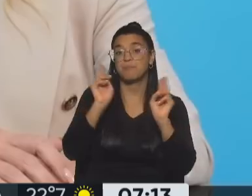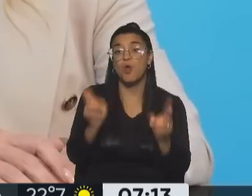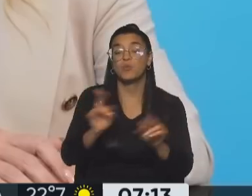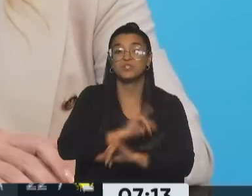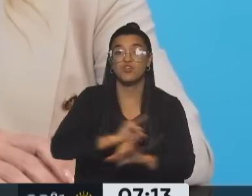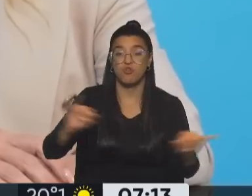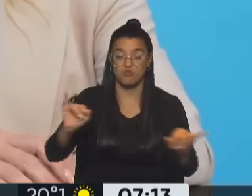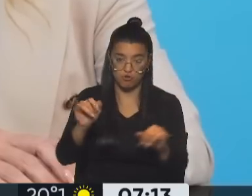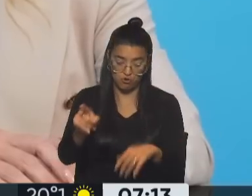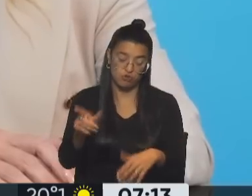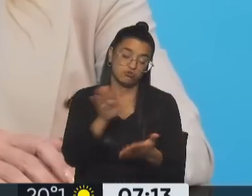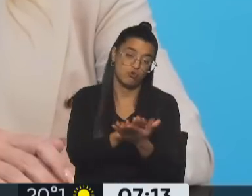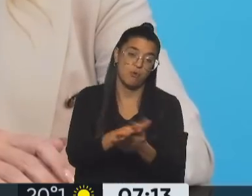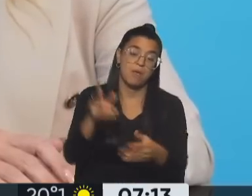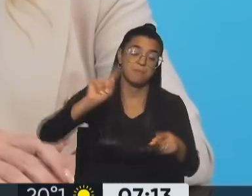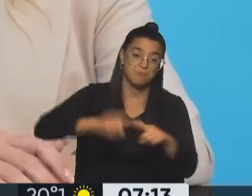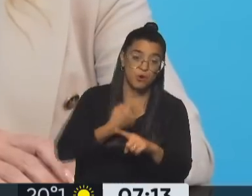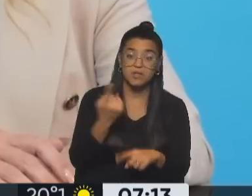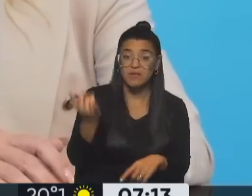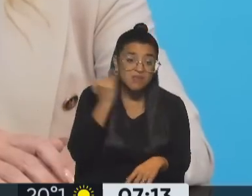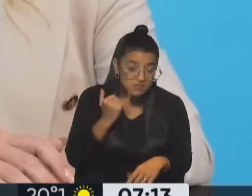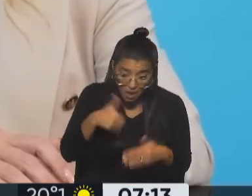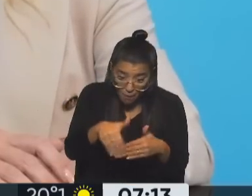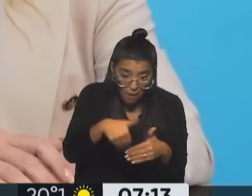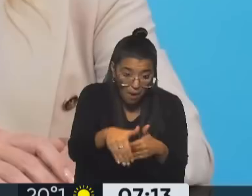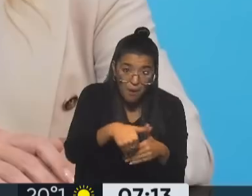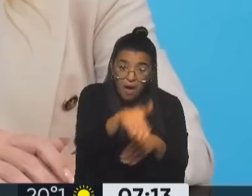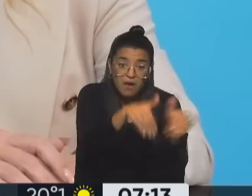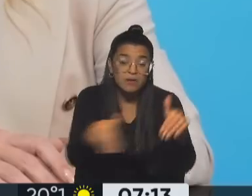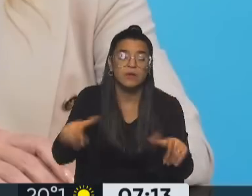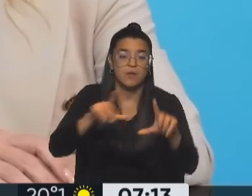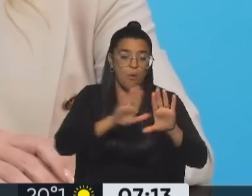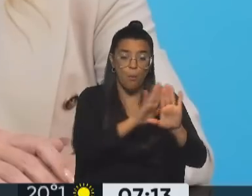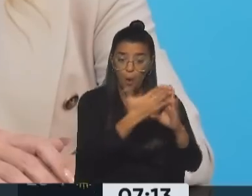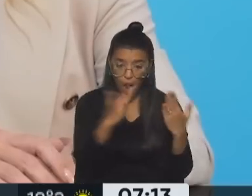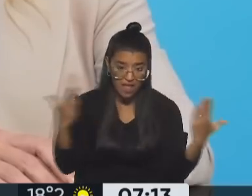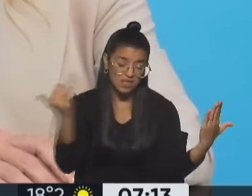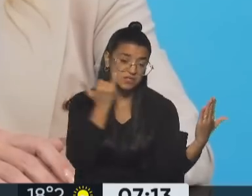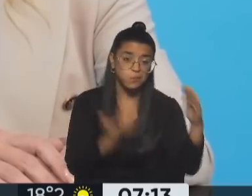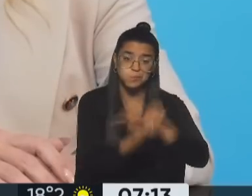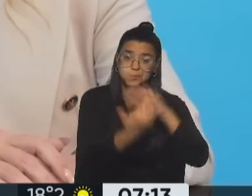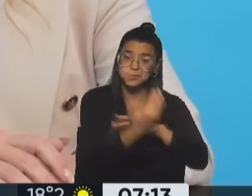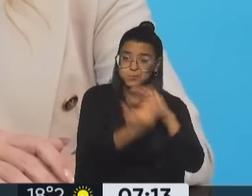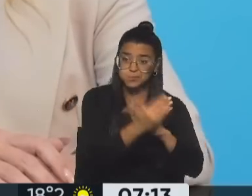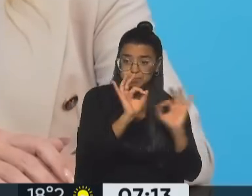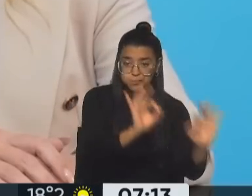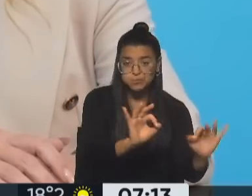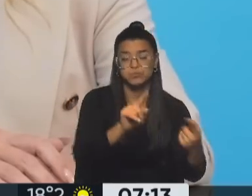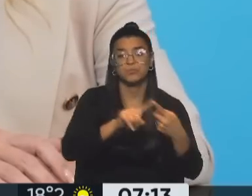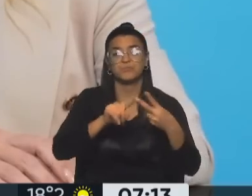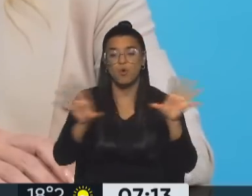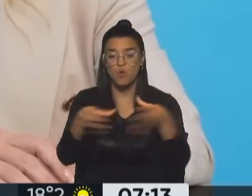Una elección que se encuentra ya en la recta final, con las boletas impresas, con las